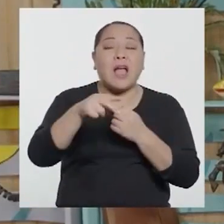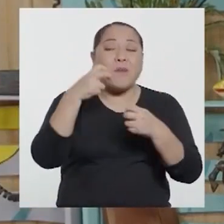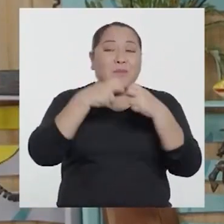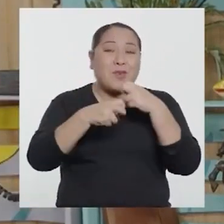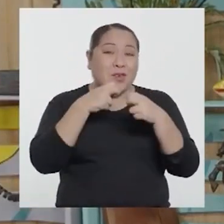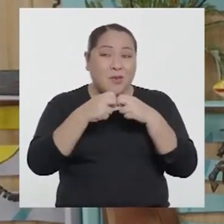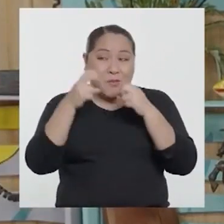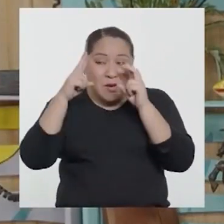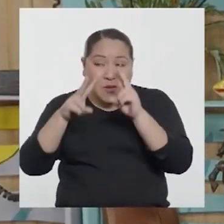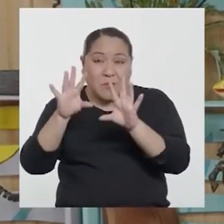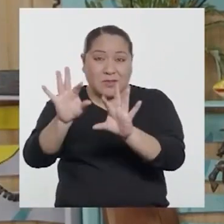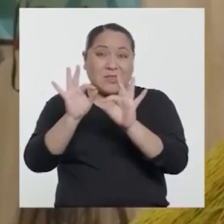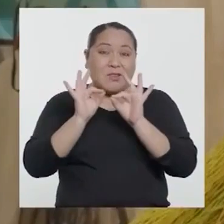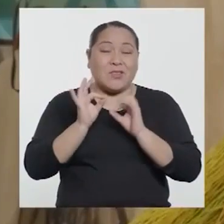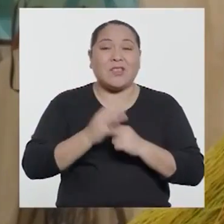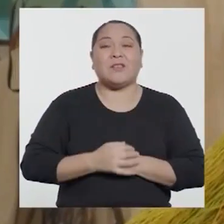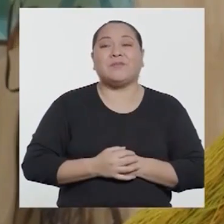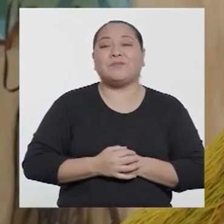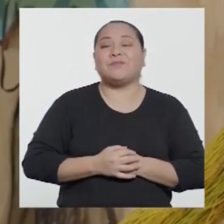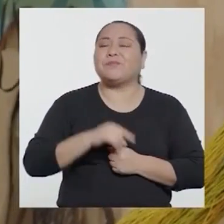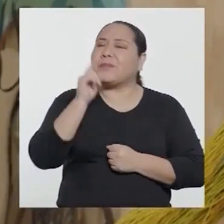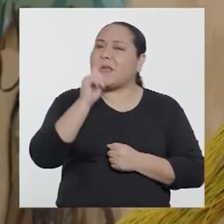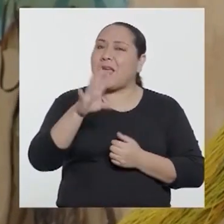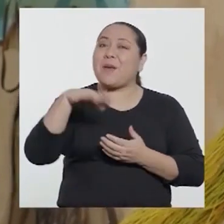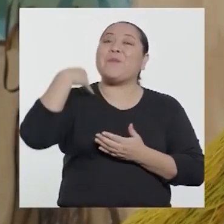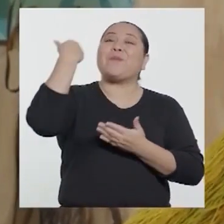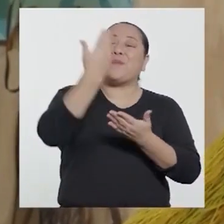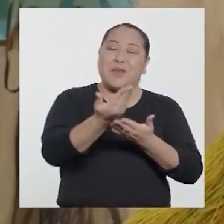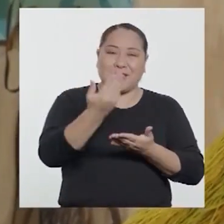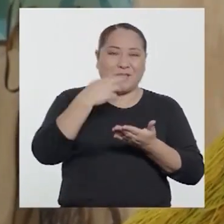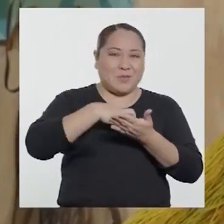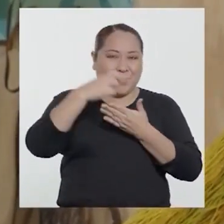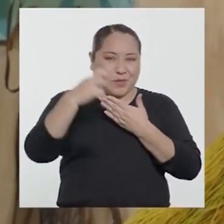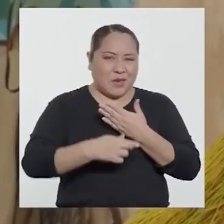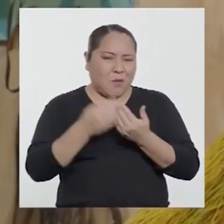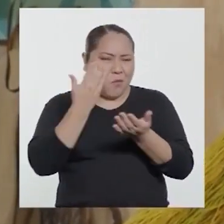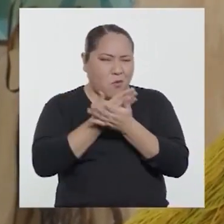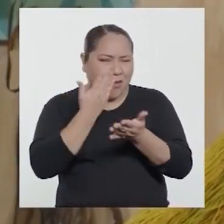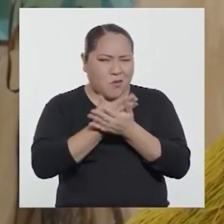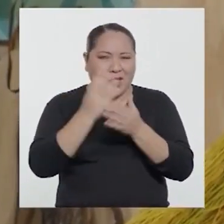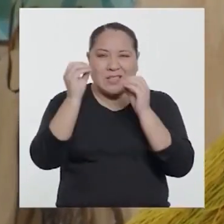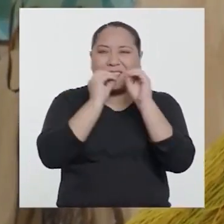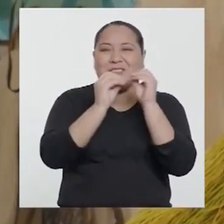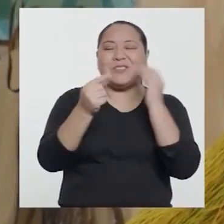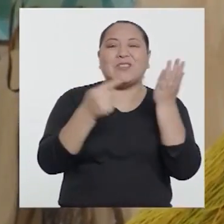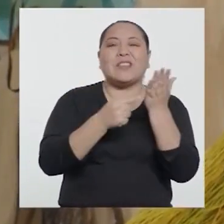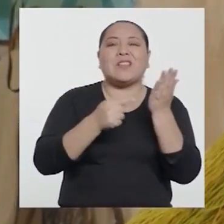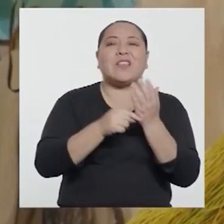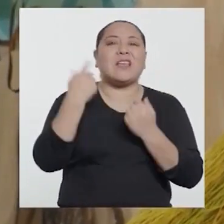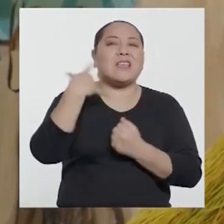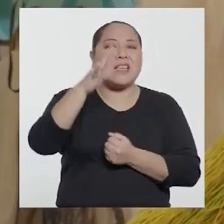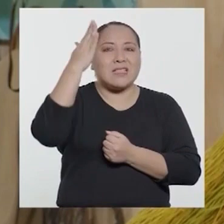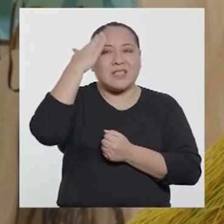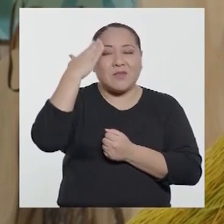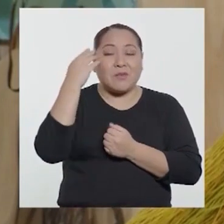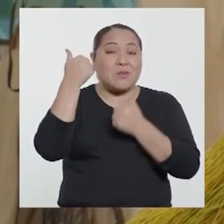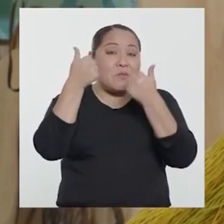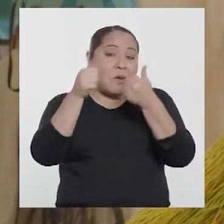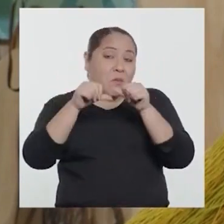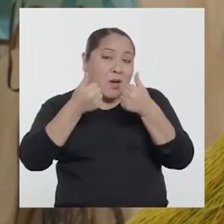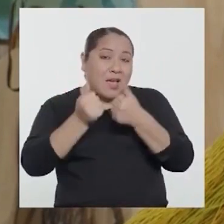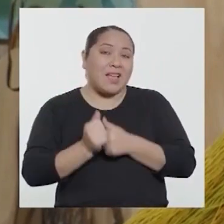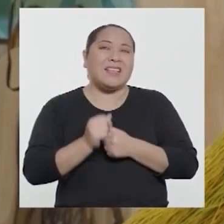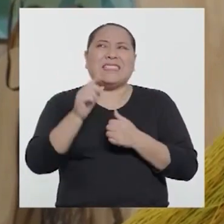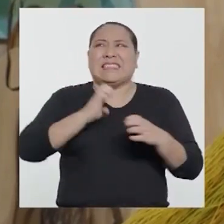problema que hemos identificado. En el próximo programa, probaremos nuestra solución tecnológica y sabremos si funciona.